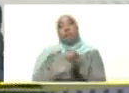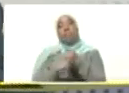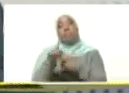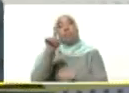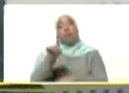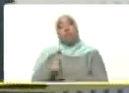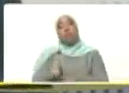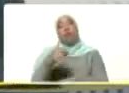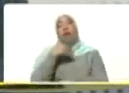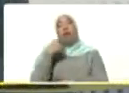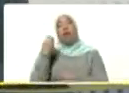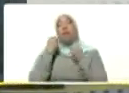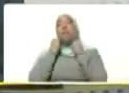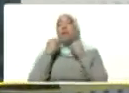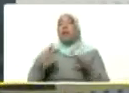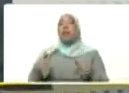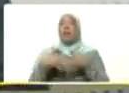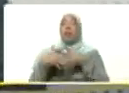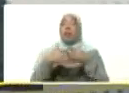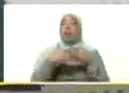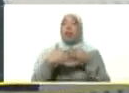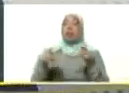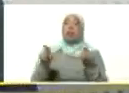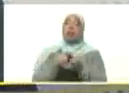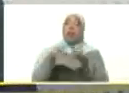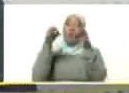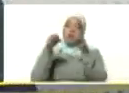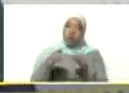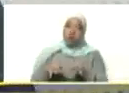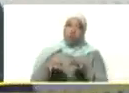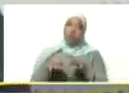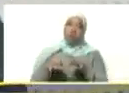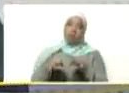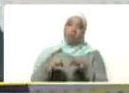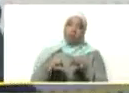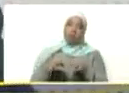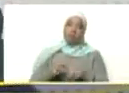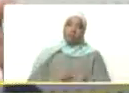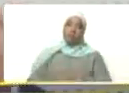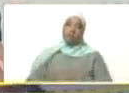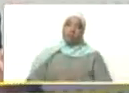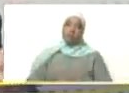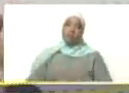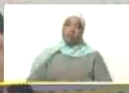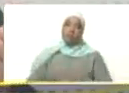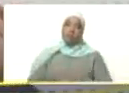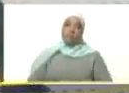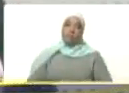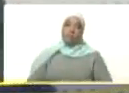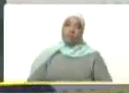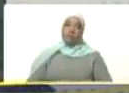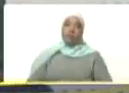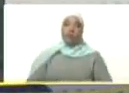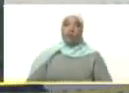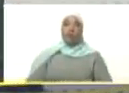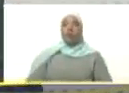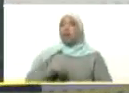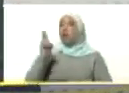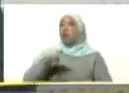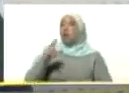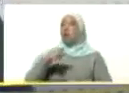We must be steadfast. Y tenemos que ser firmes. We must not at any time en